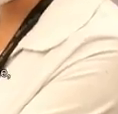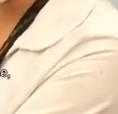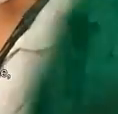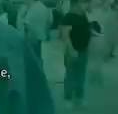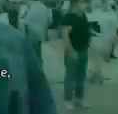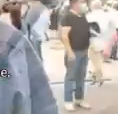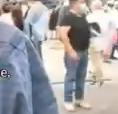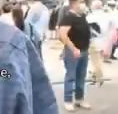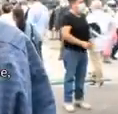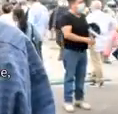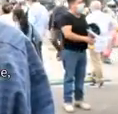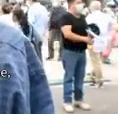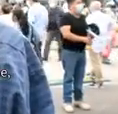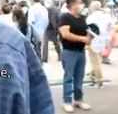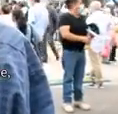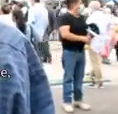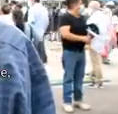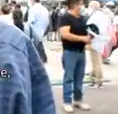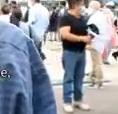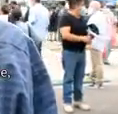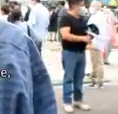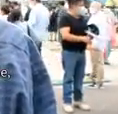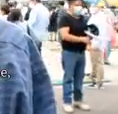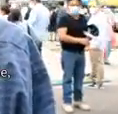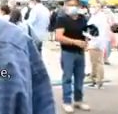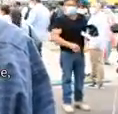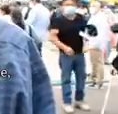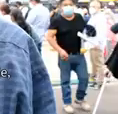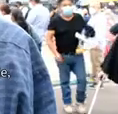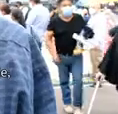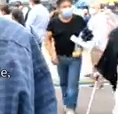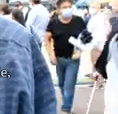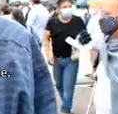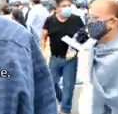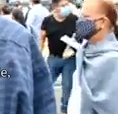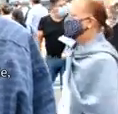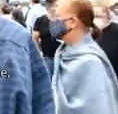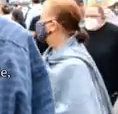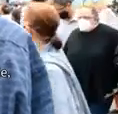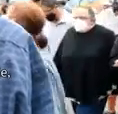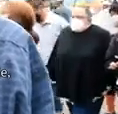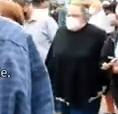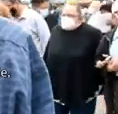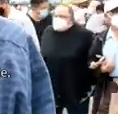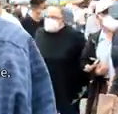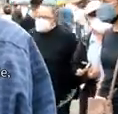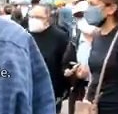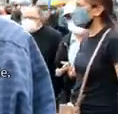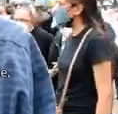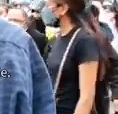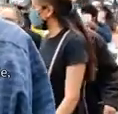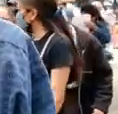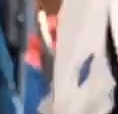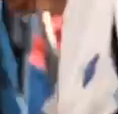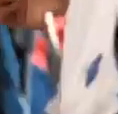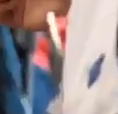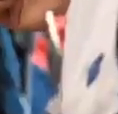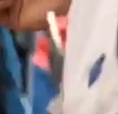Me siento muy bien, como si no me duele, no tengo ninguna